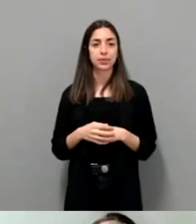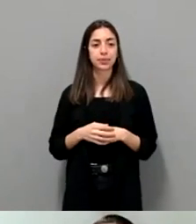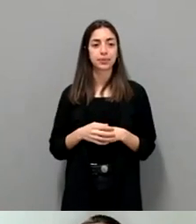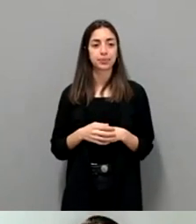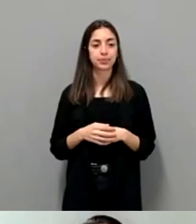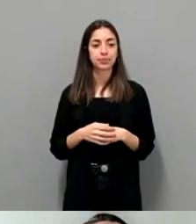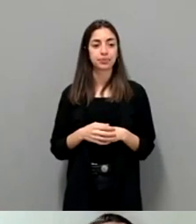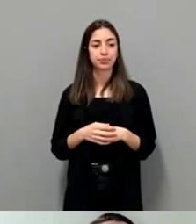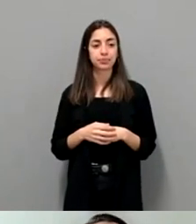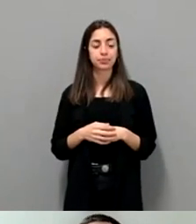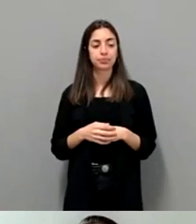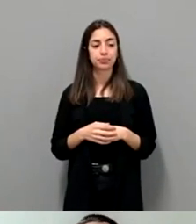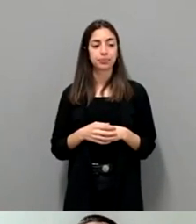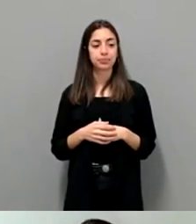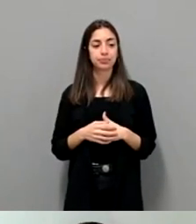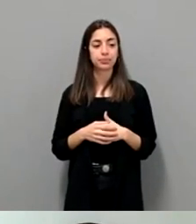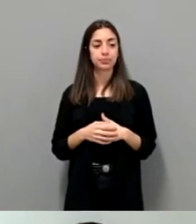hablar con la